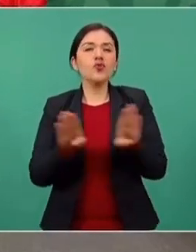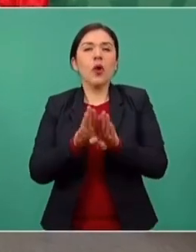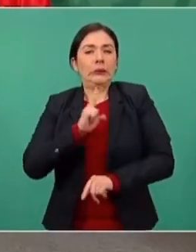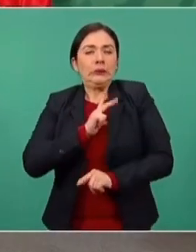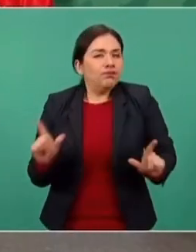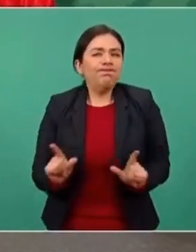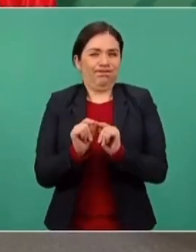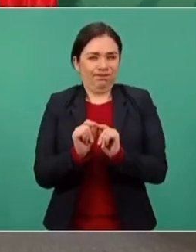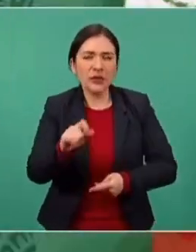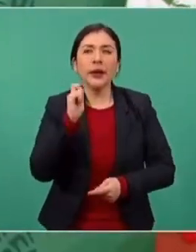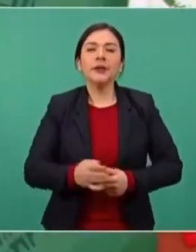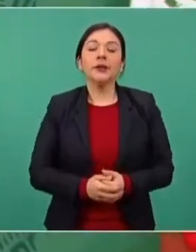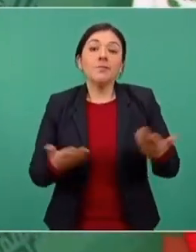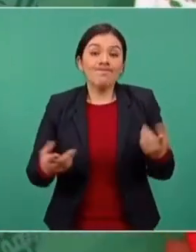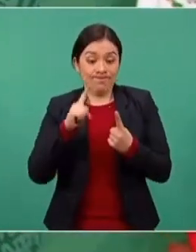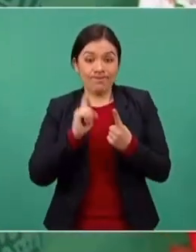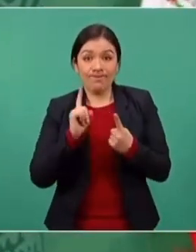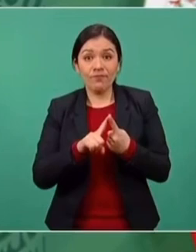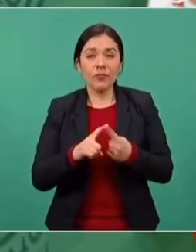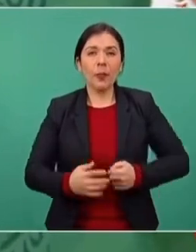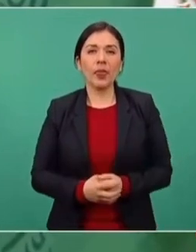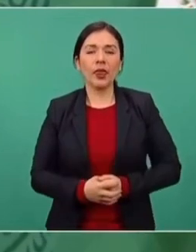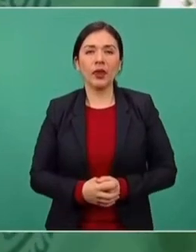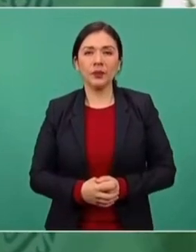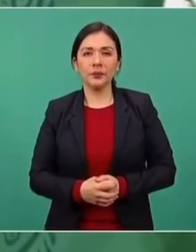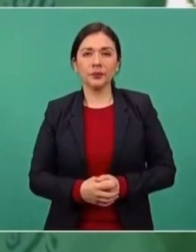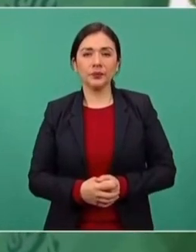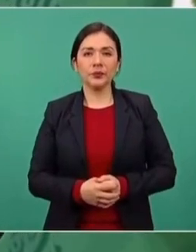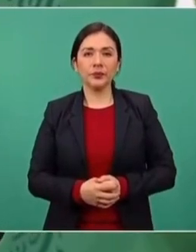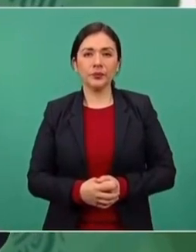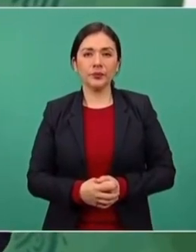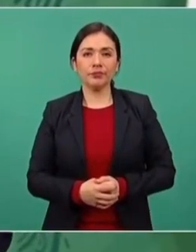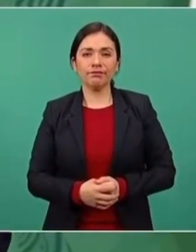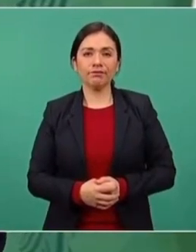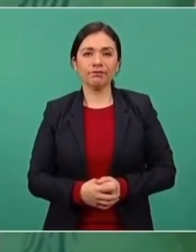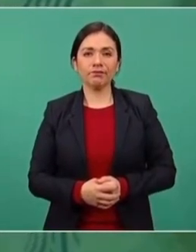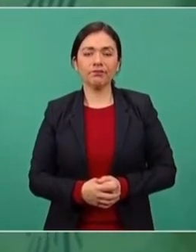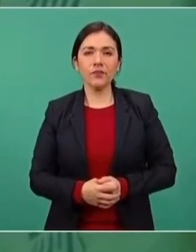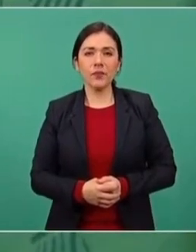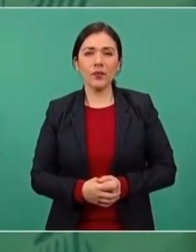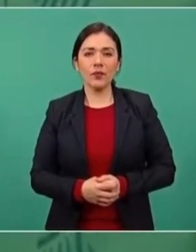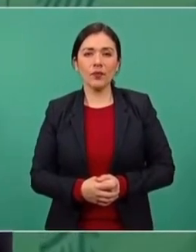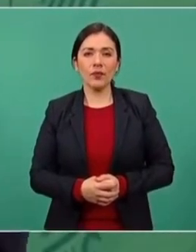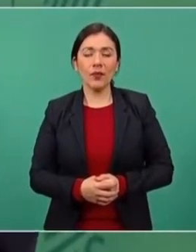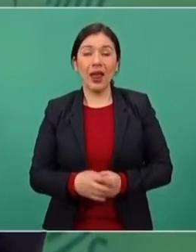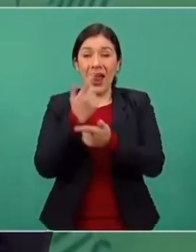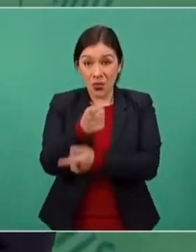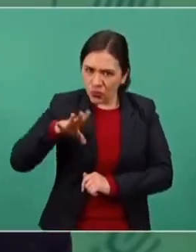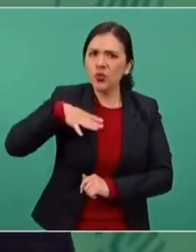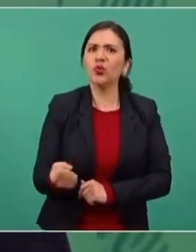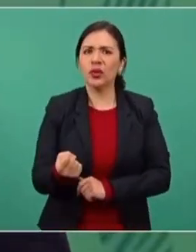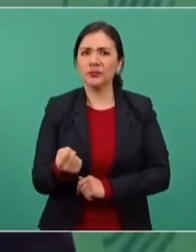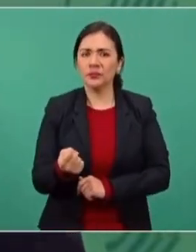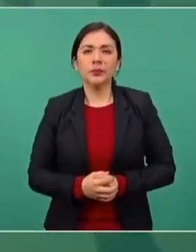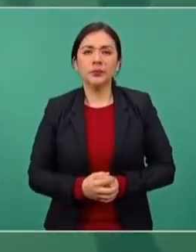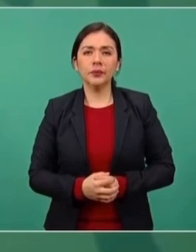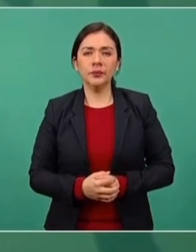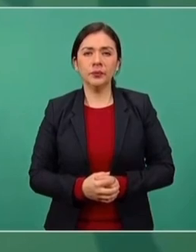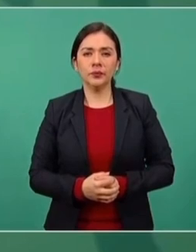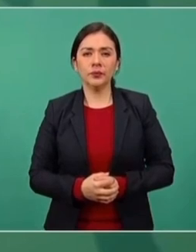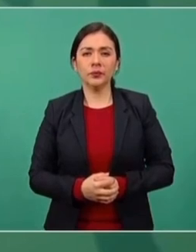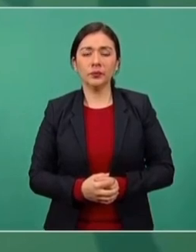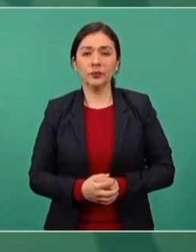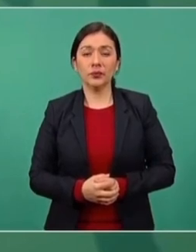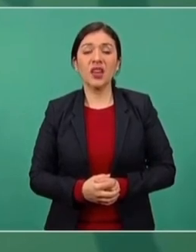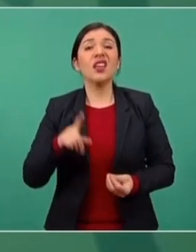resumida, sintética. Primero, que la libertad no se implora, se conquista. Segundo, que